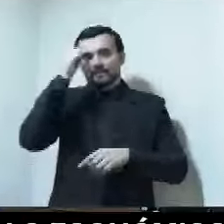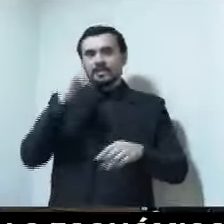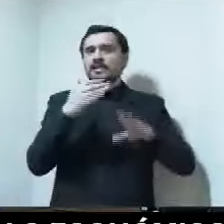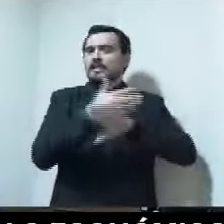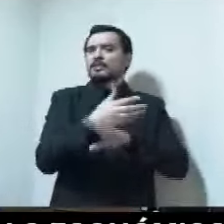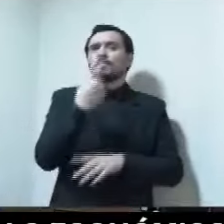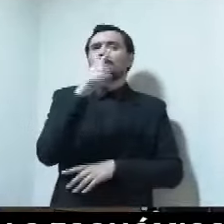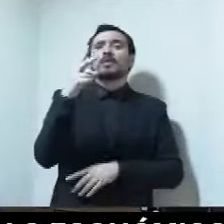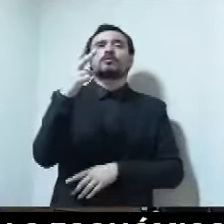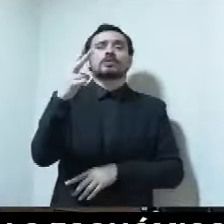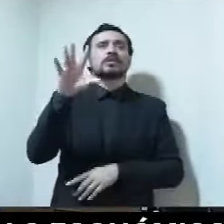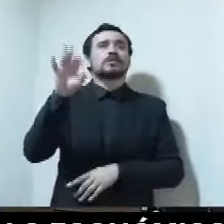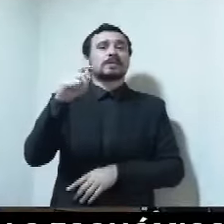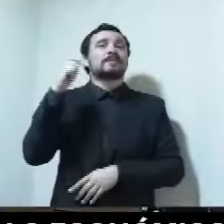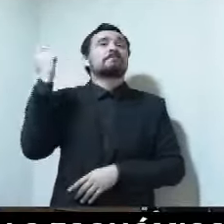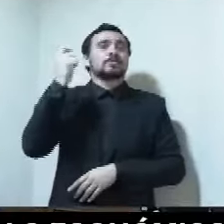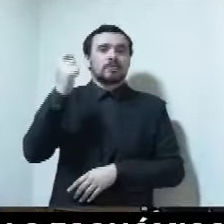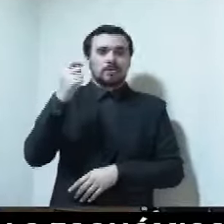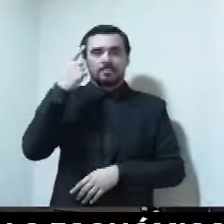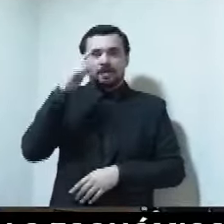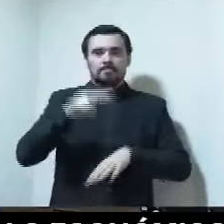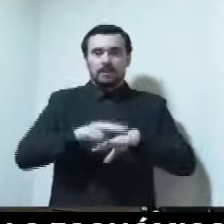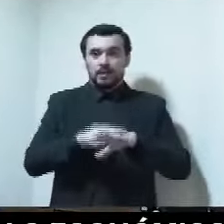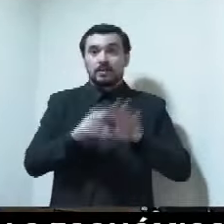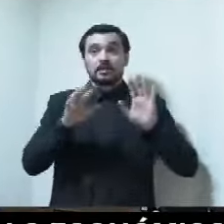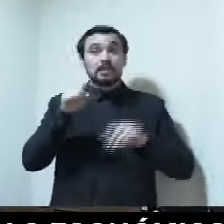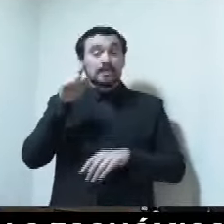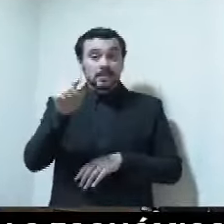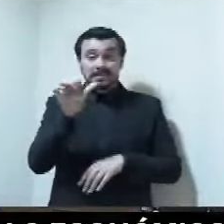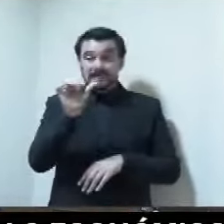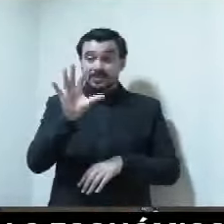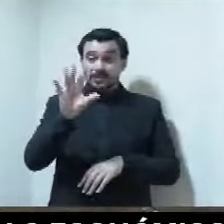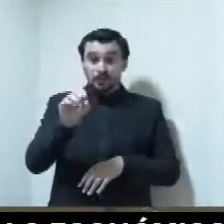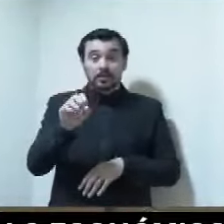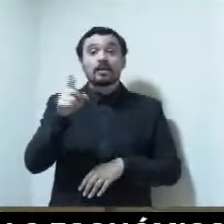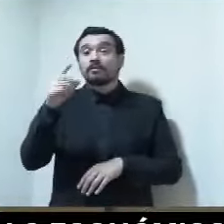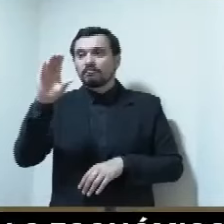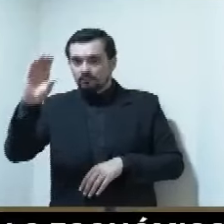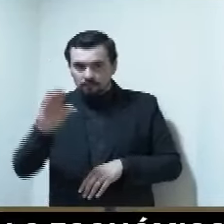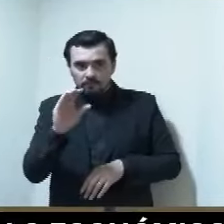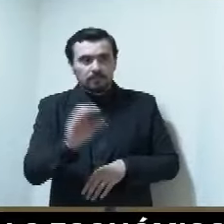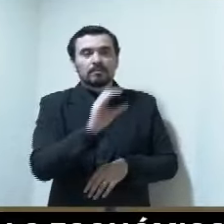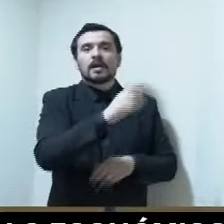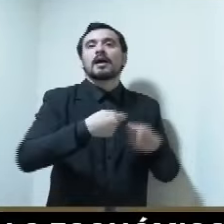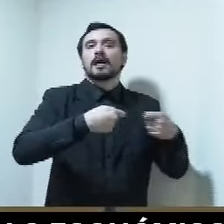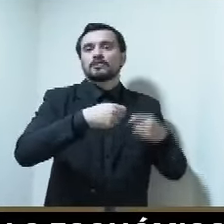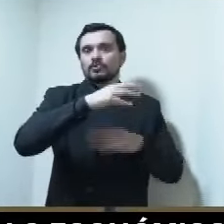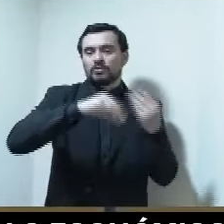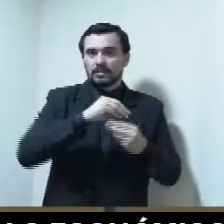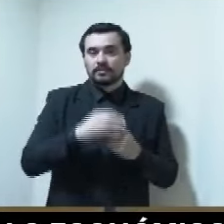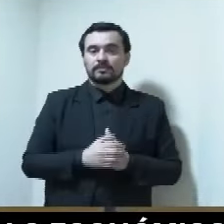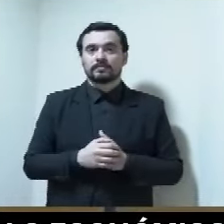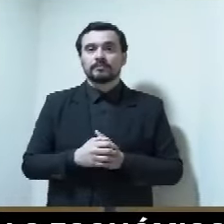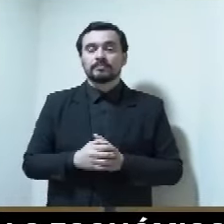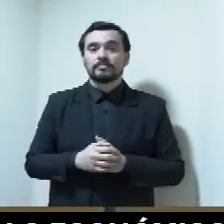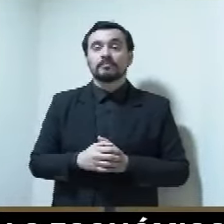de 1.250 millones para el Paraguay, de los cuales 650 serán destinados a gastos sociales.